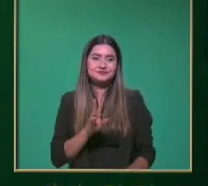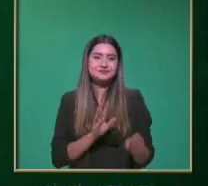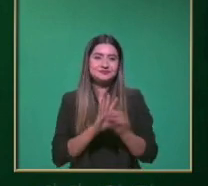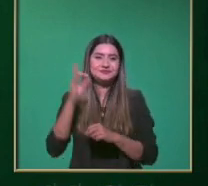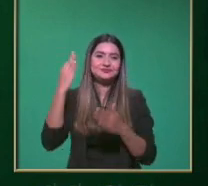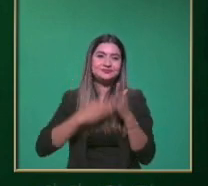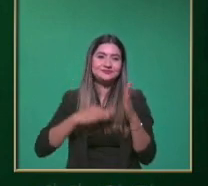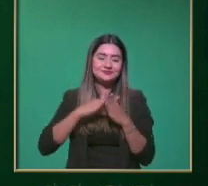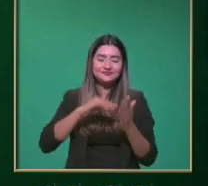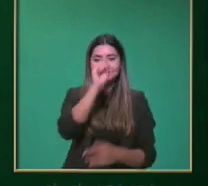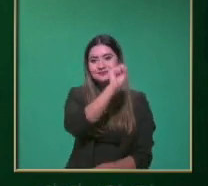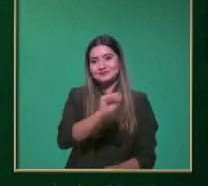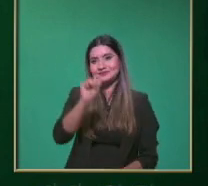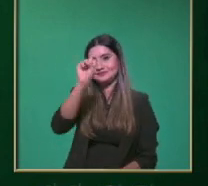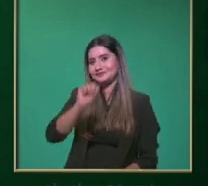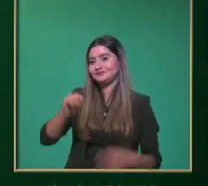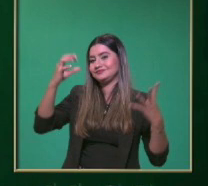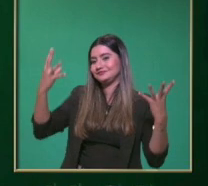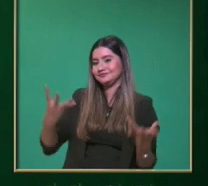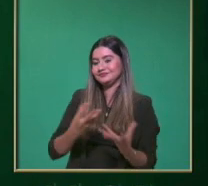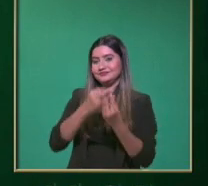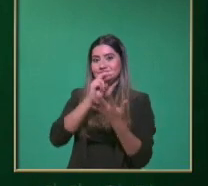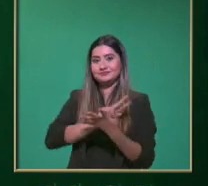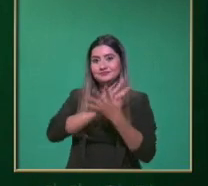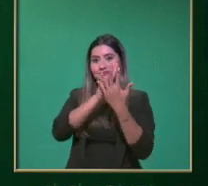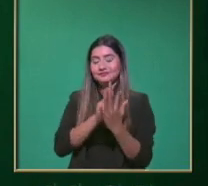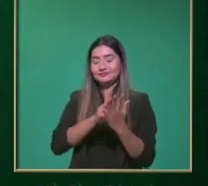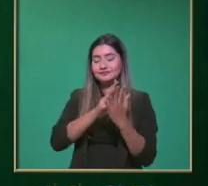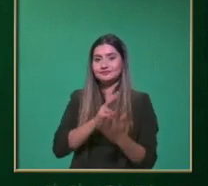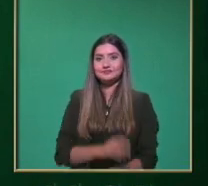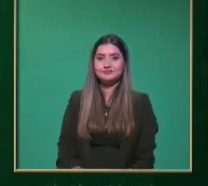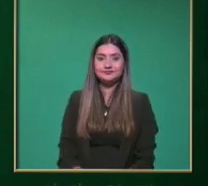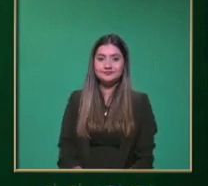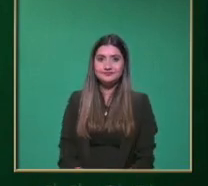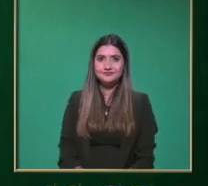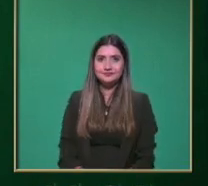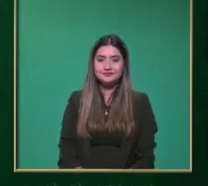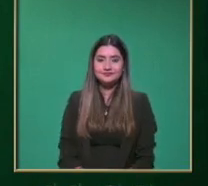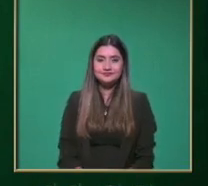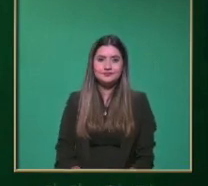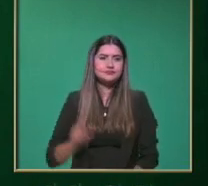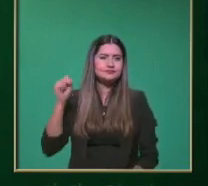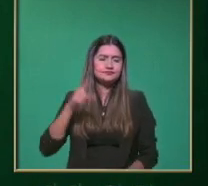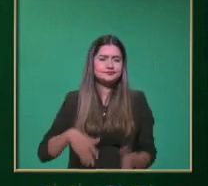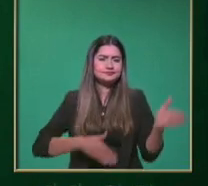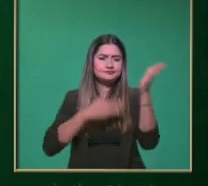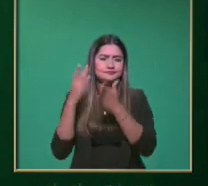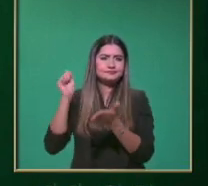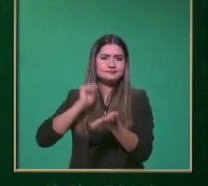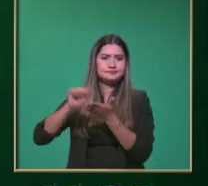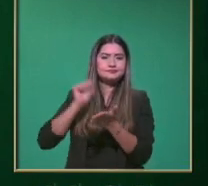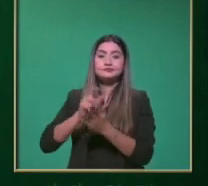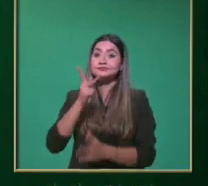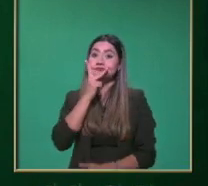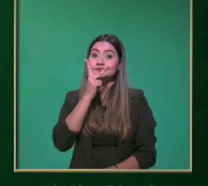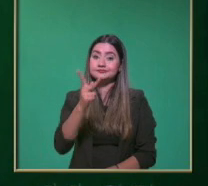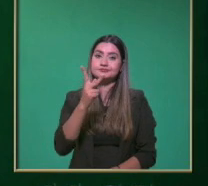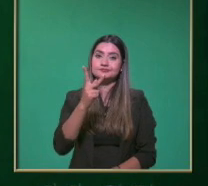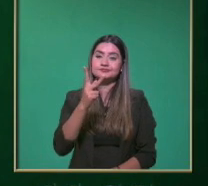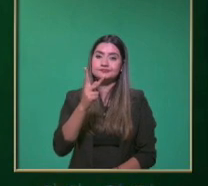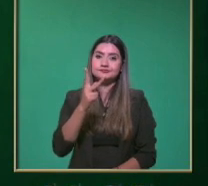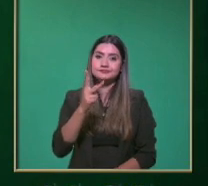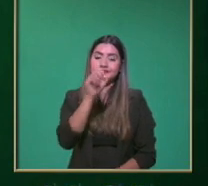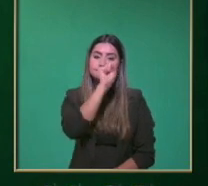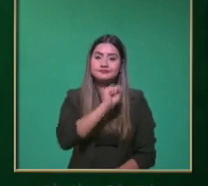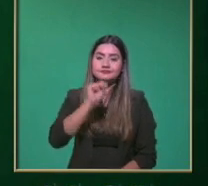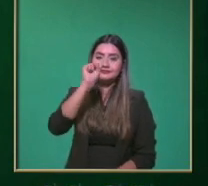las vocales y ya sabemos cuál es el sonido correcto. Pero al momento de escribirlo, maestra, hay palabras que llevan estas